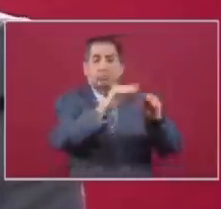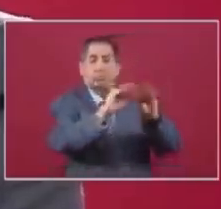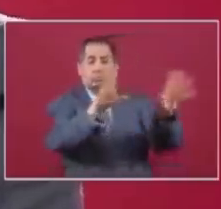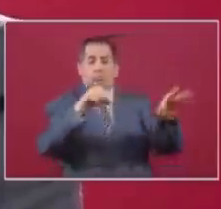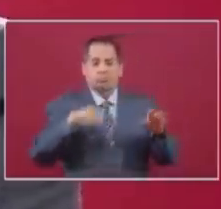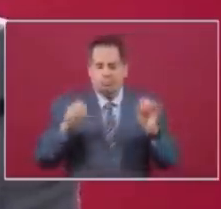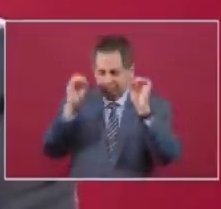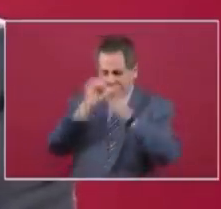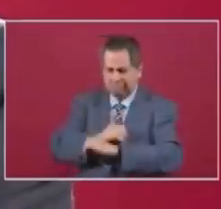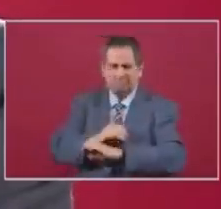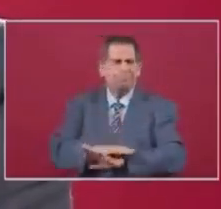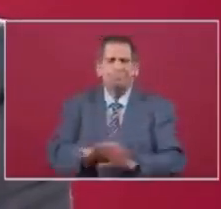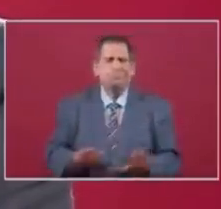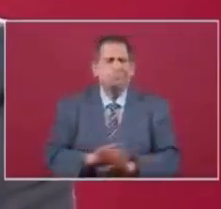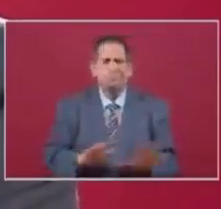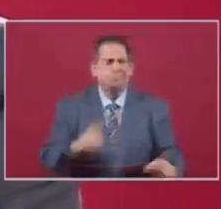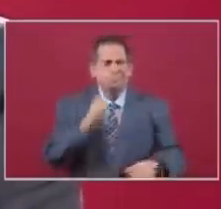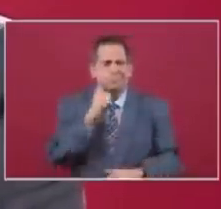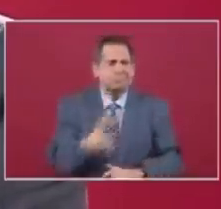Quiero